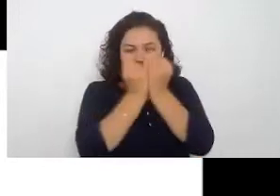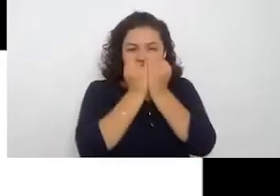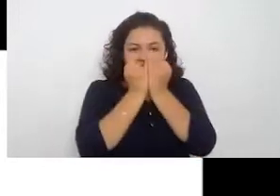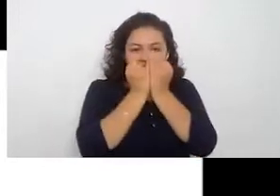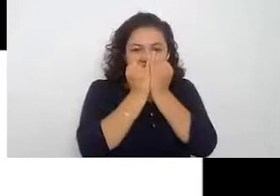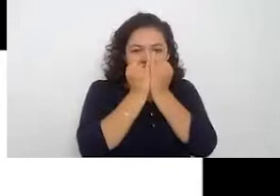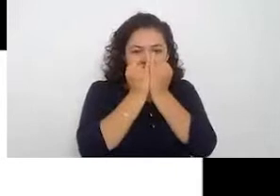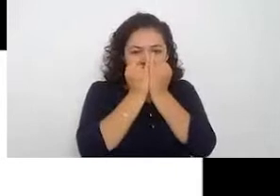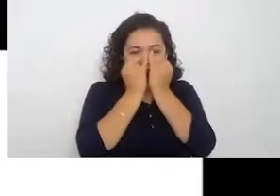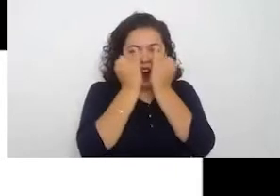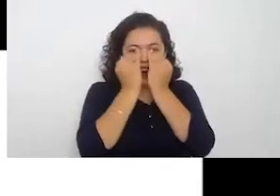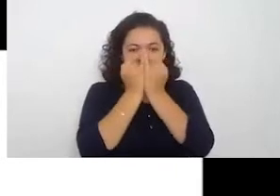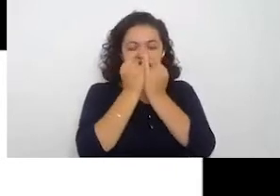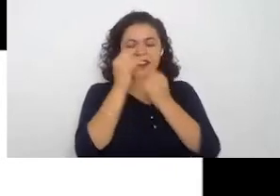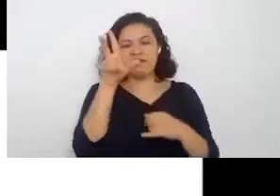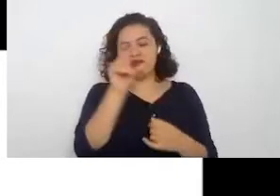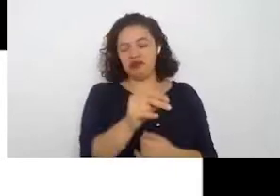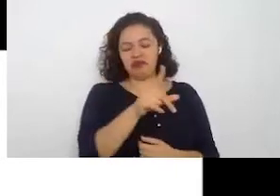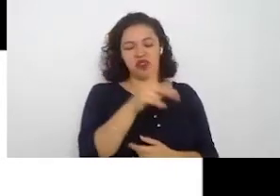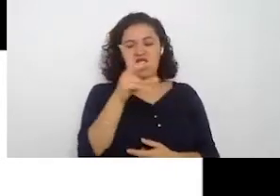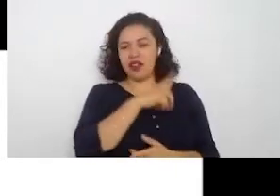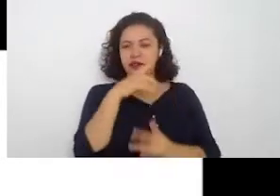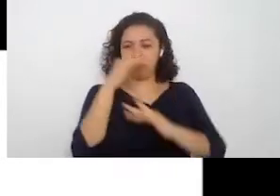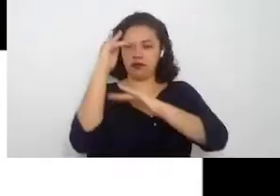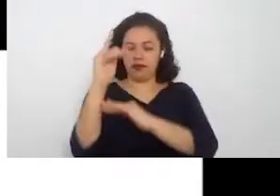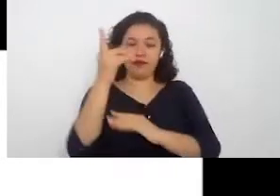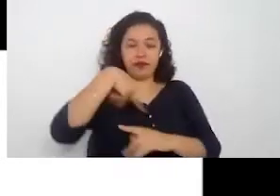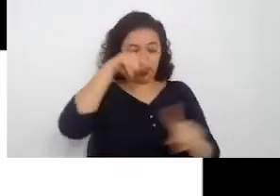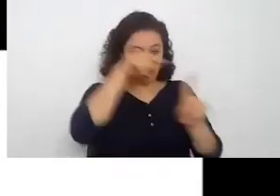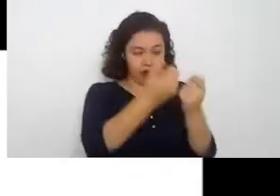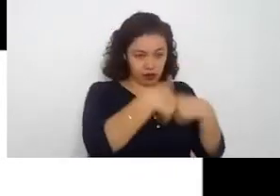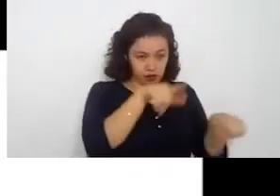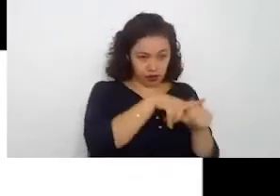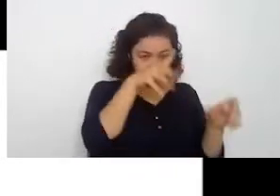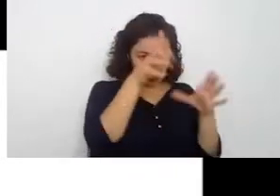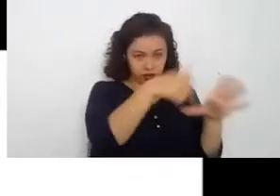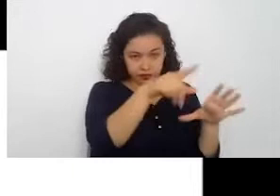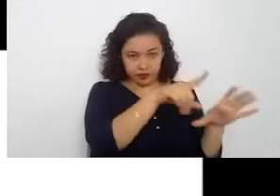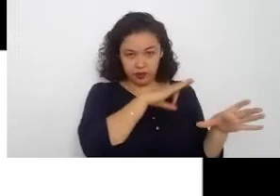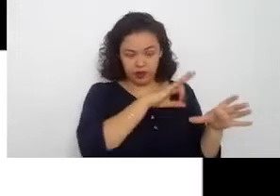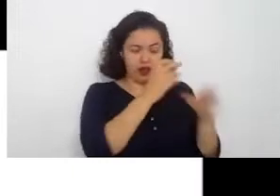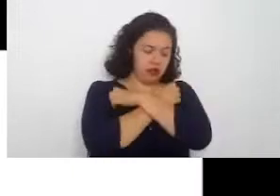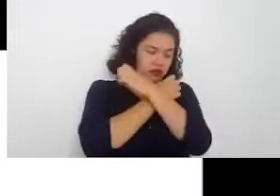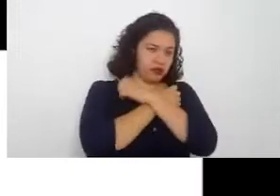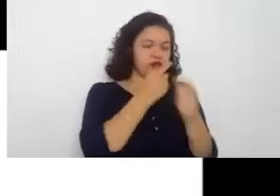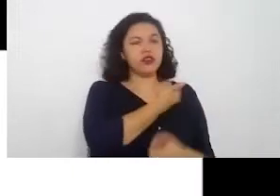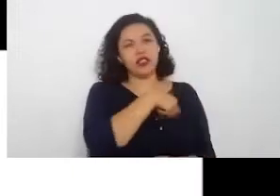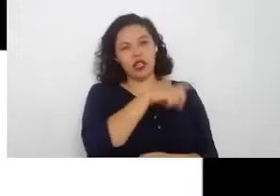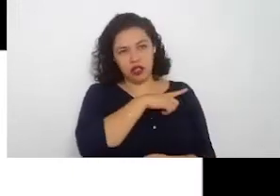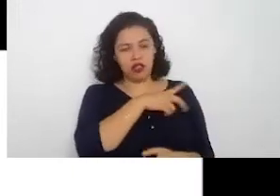ojo con esta parte. Si su objeto social les permite atender educación,